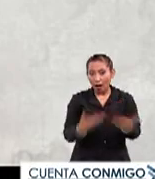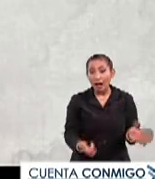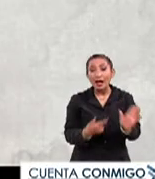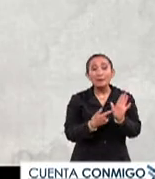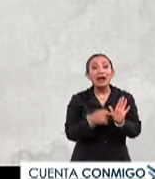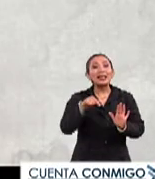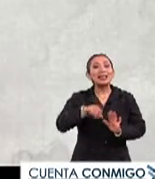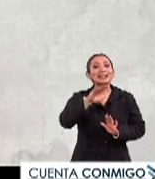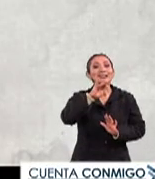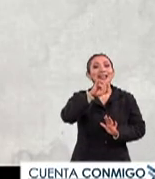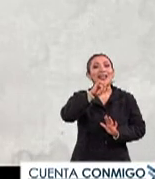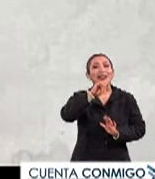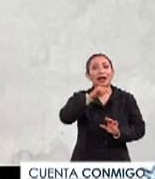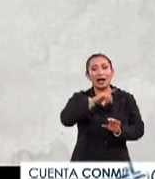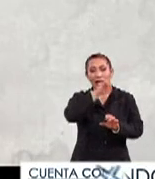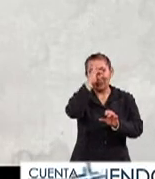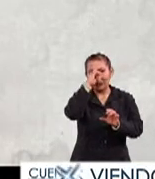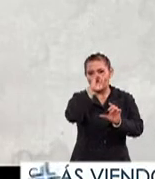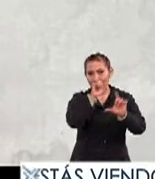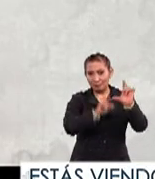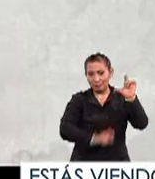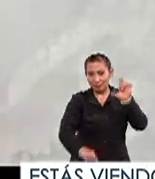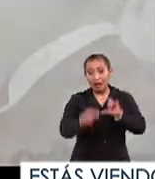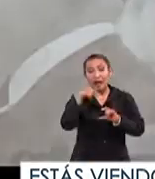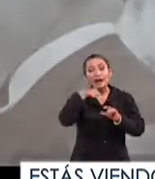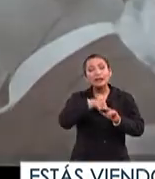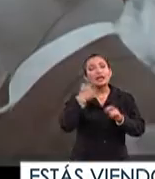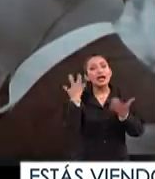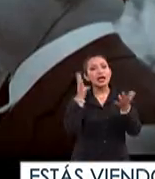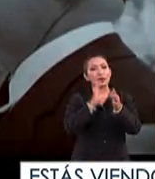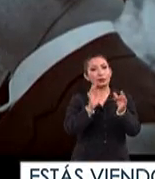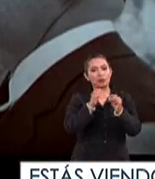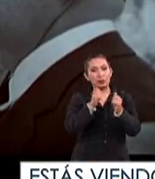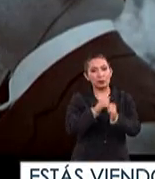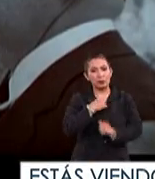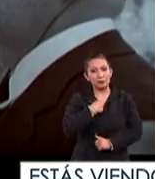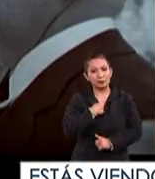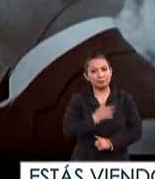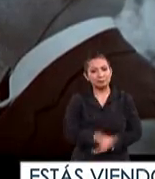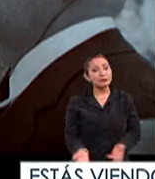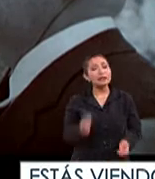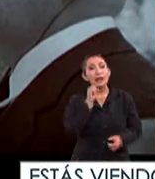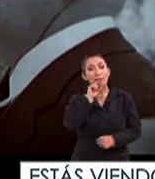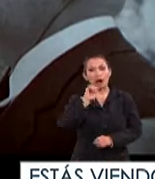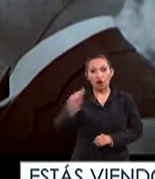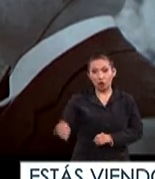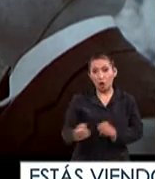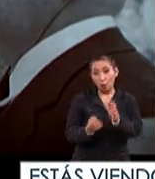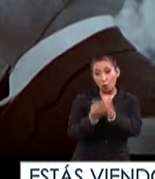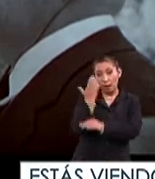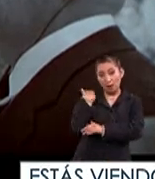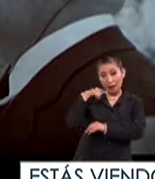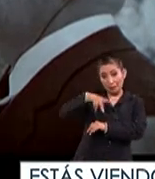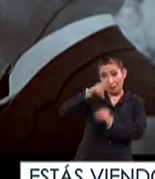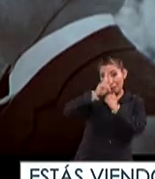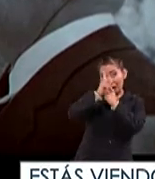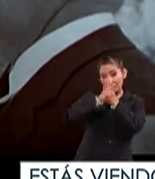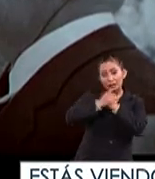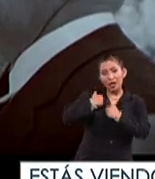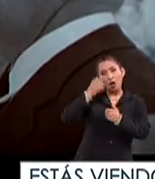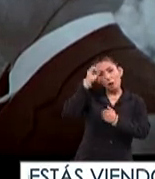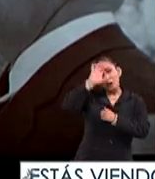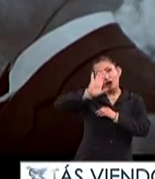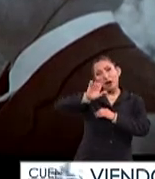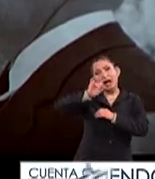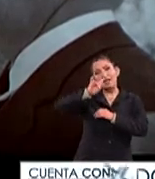Se presenta aquí en la Cineteca Nacional, desde donde les llevaremos Cuenta conmigo. Además, en Novedad de la Patria tendremos los